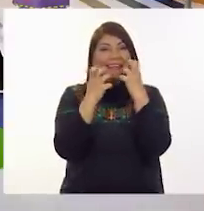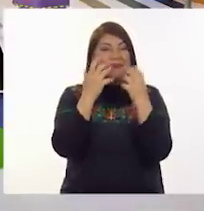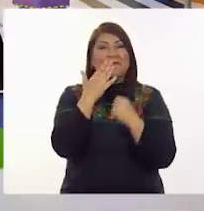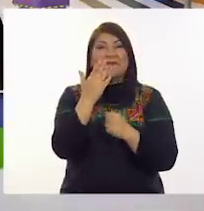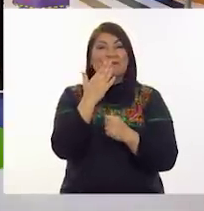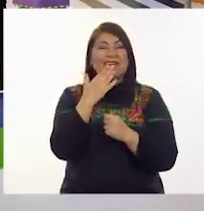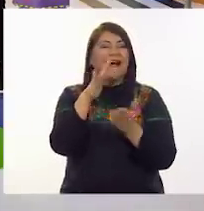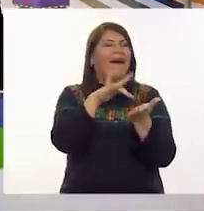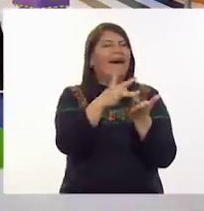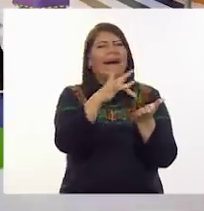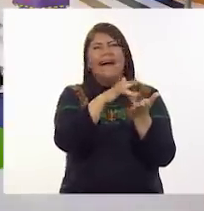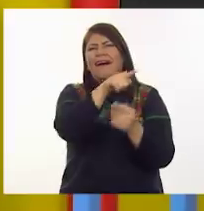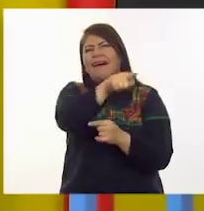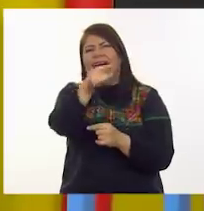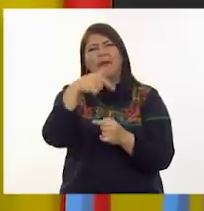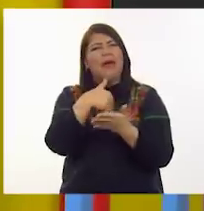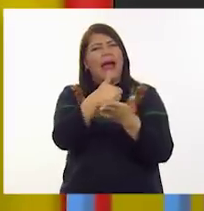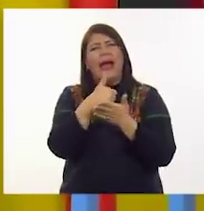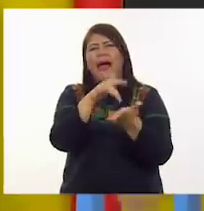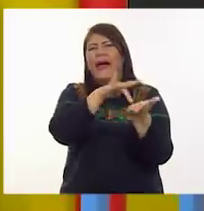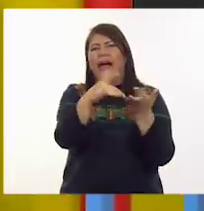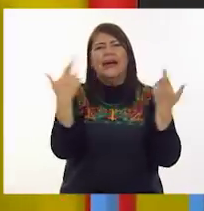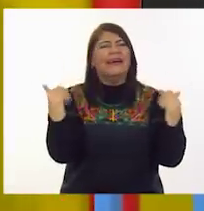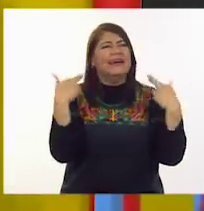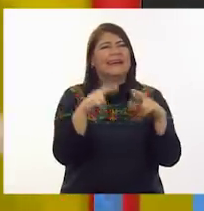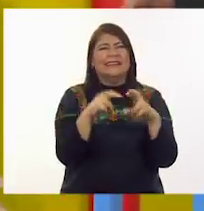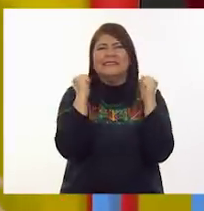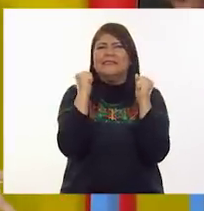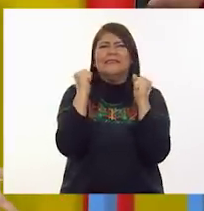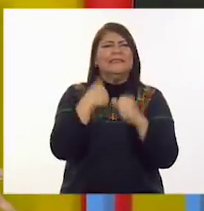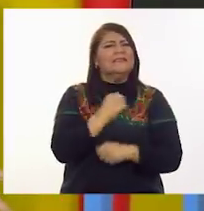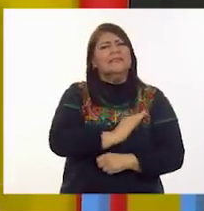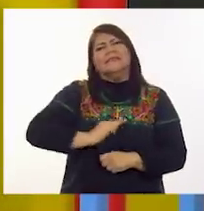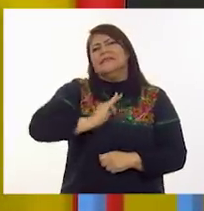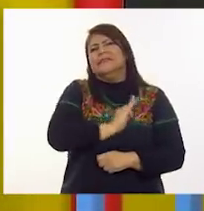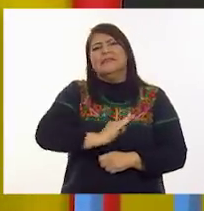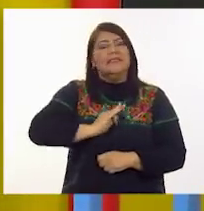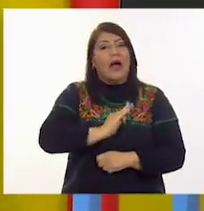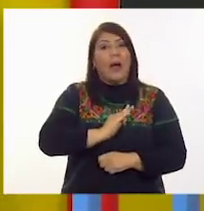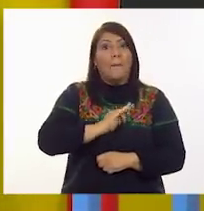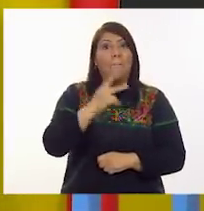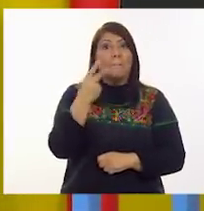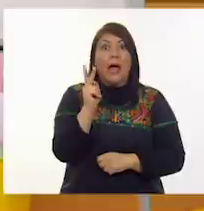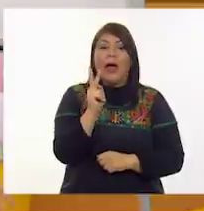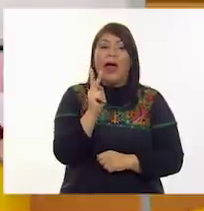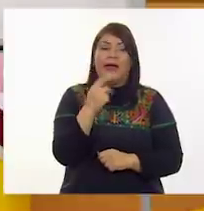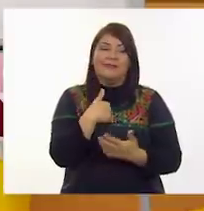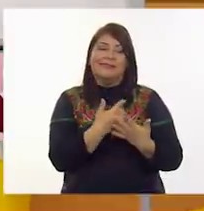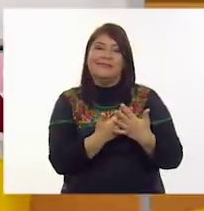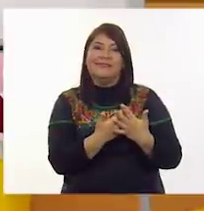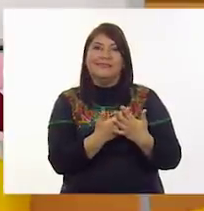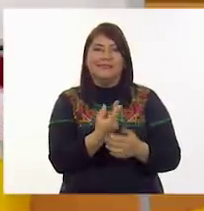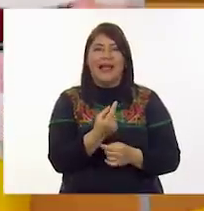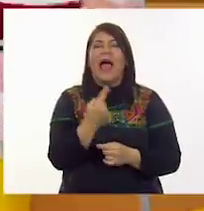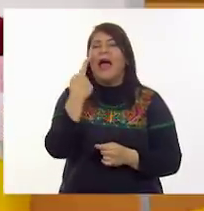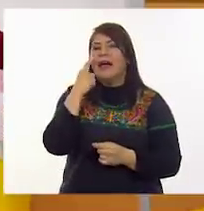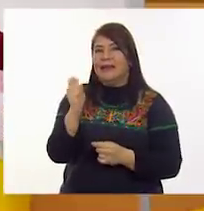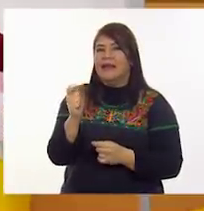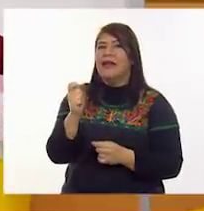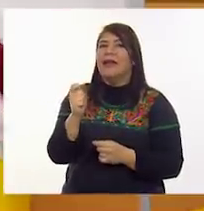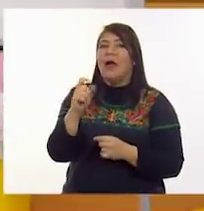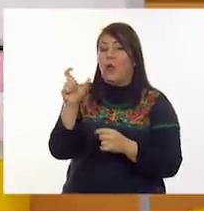¡Muchas gracias por su ayuda! ¡Gracias, maestra! ¡Claro! ¡Ay, qué felicidad! Sí. Pues mientras llega Mambo, ¿qué les parece si